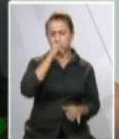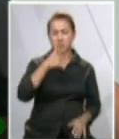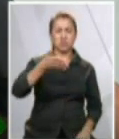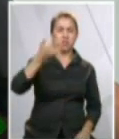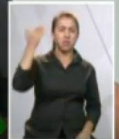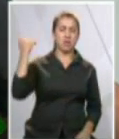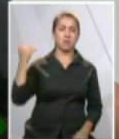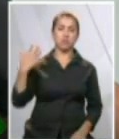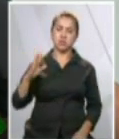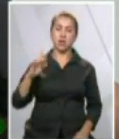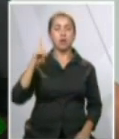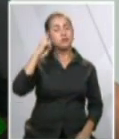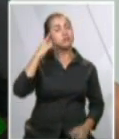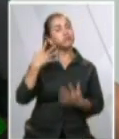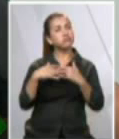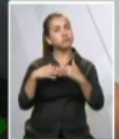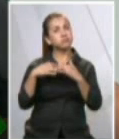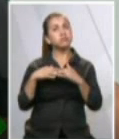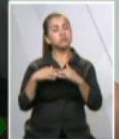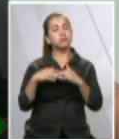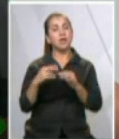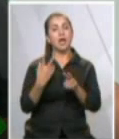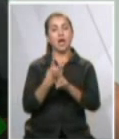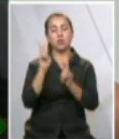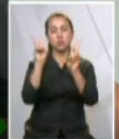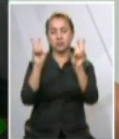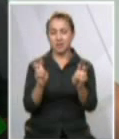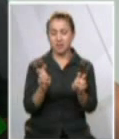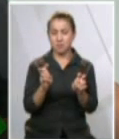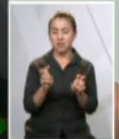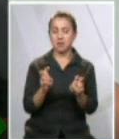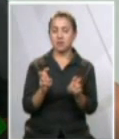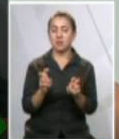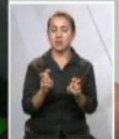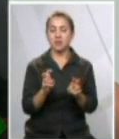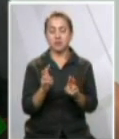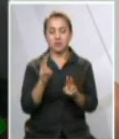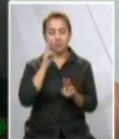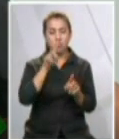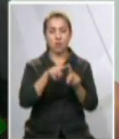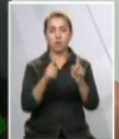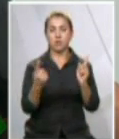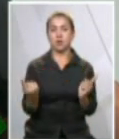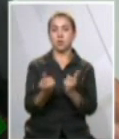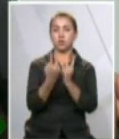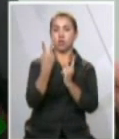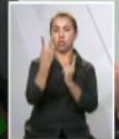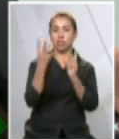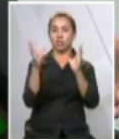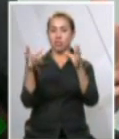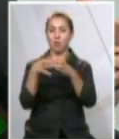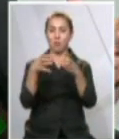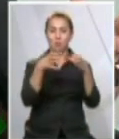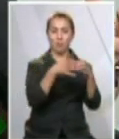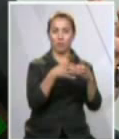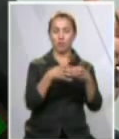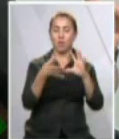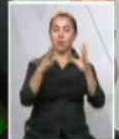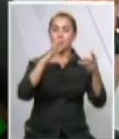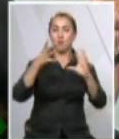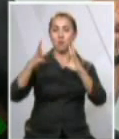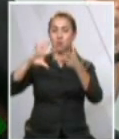que llevamos dándole vuelta a esto y hay un tema que tiene que ver con el encuentro de los dos mundos, que digo yo que el tema de la